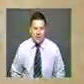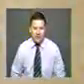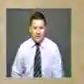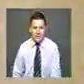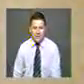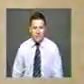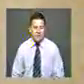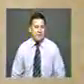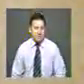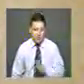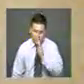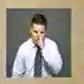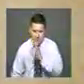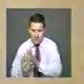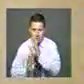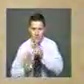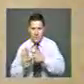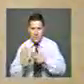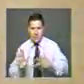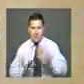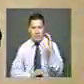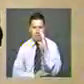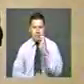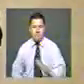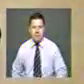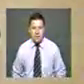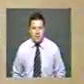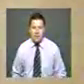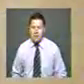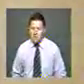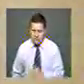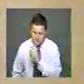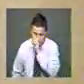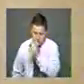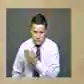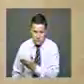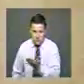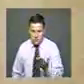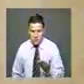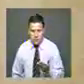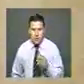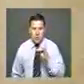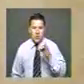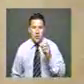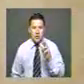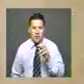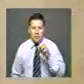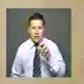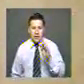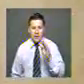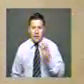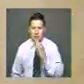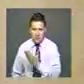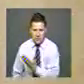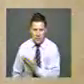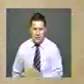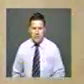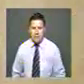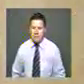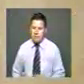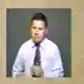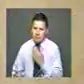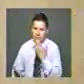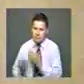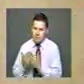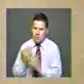Honorables magistrados de la Corte Constitucional de Colombia, magistrado sustanciador Jorge Ignacio Pretel Chalhub, muchas gracias